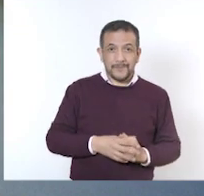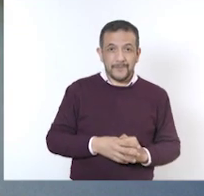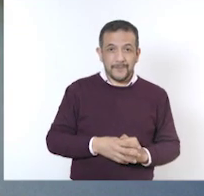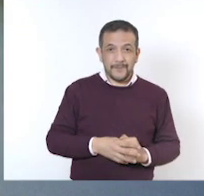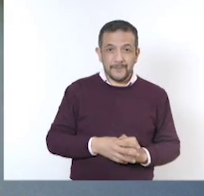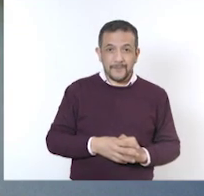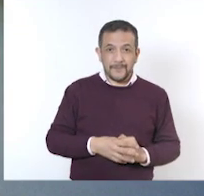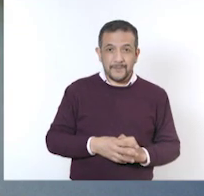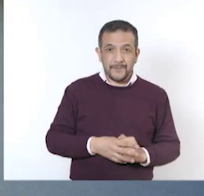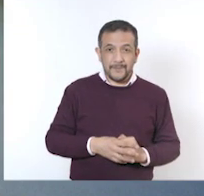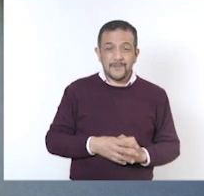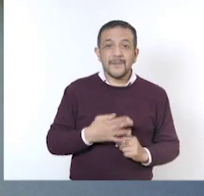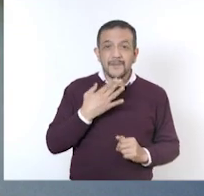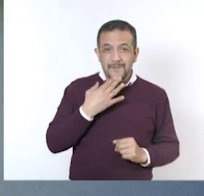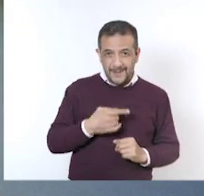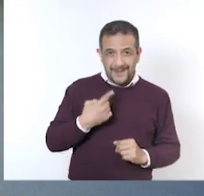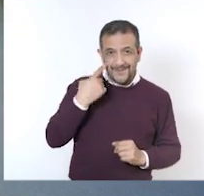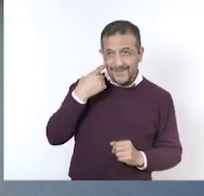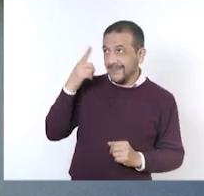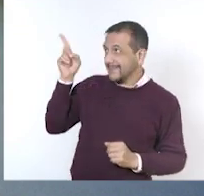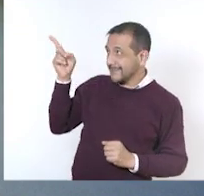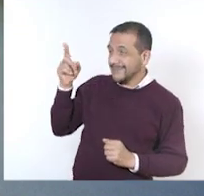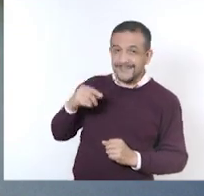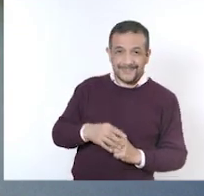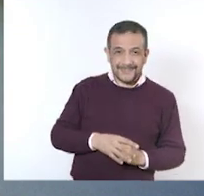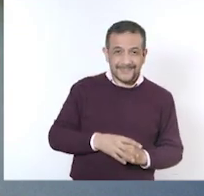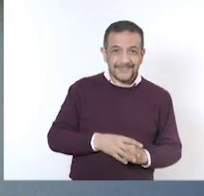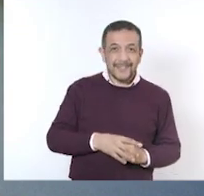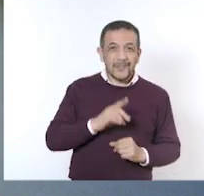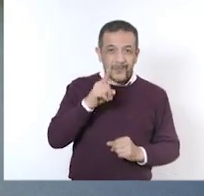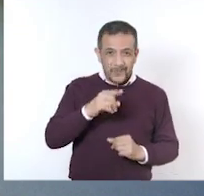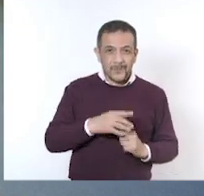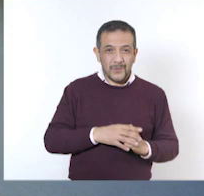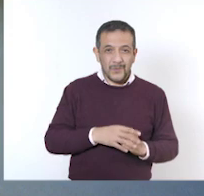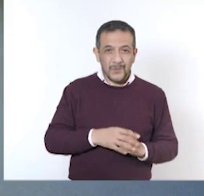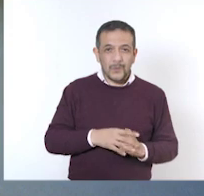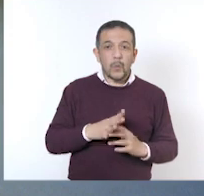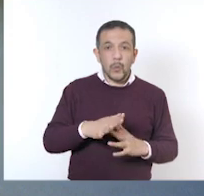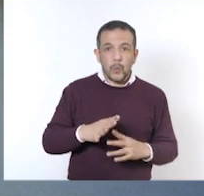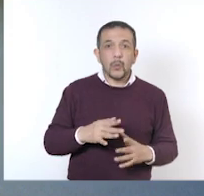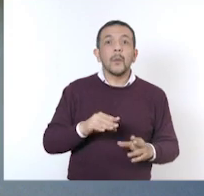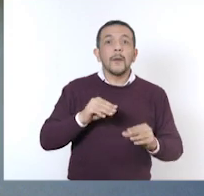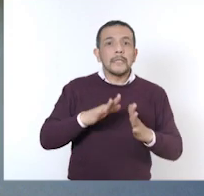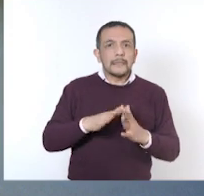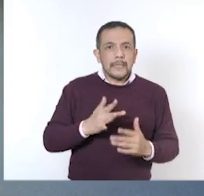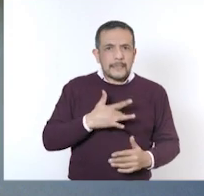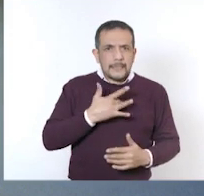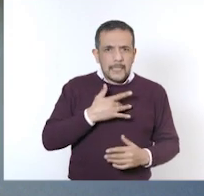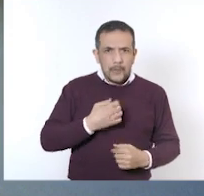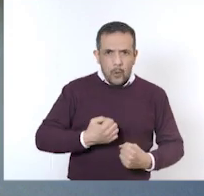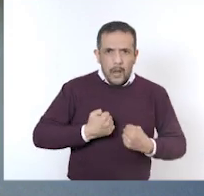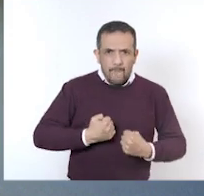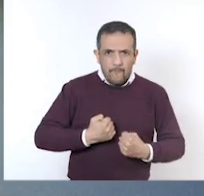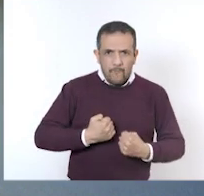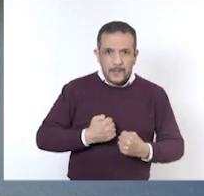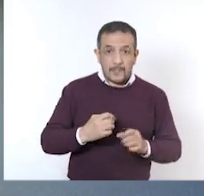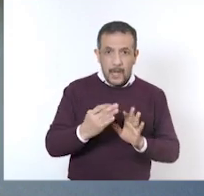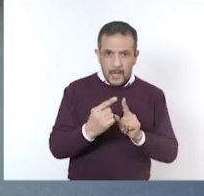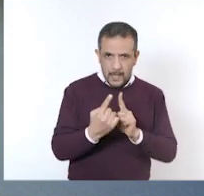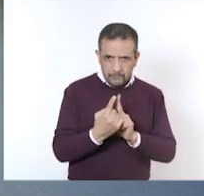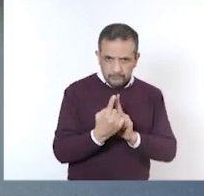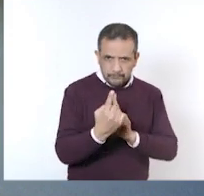Muy bien. Súper. Estás midiendo La fuerza, la